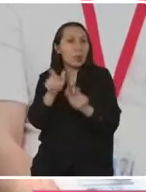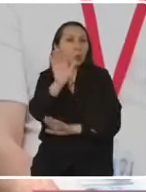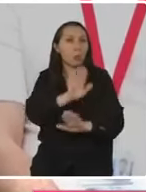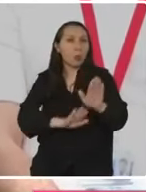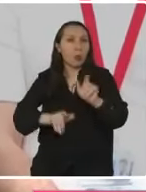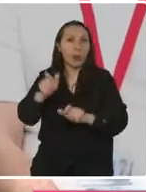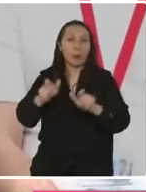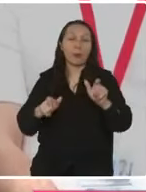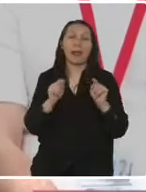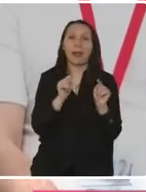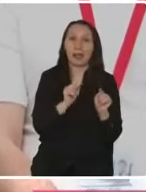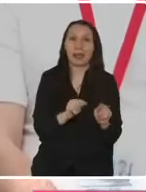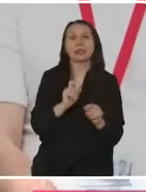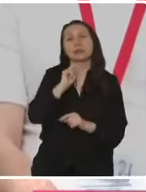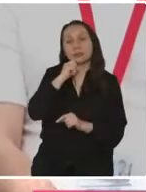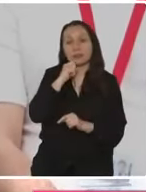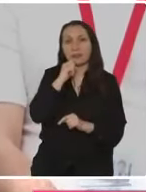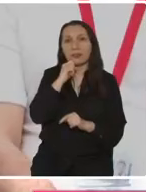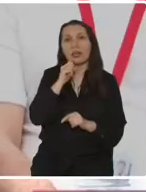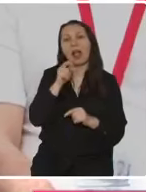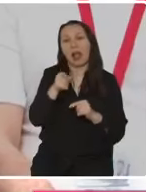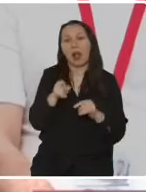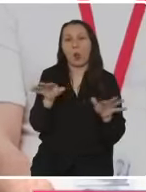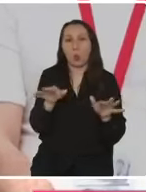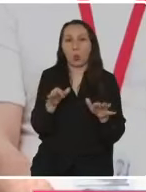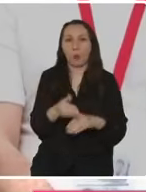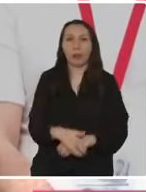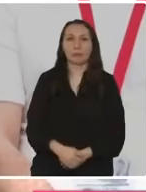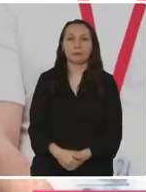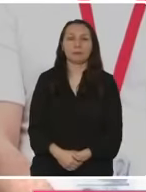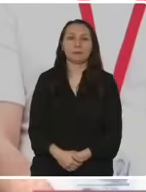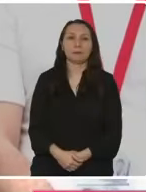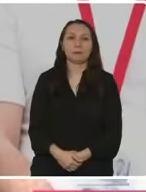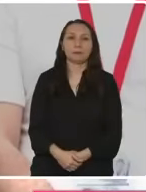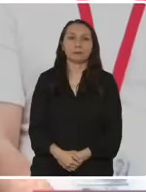de las personas, que para eso está ese tipo de instrumento.